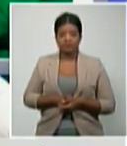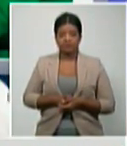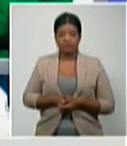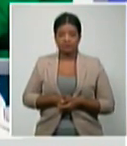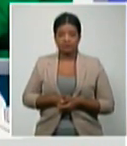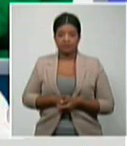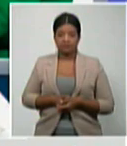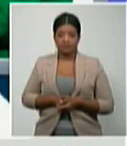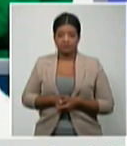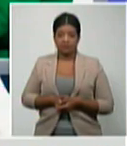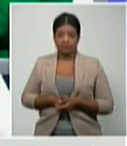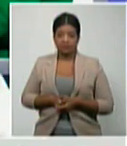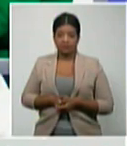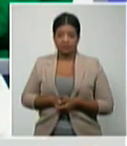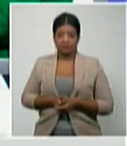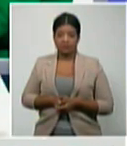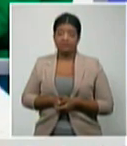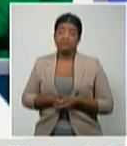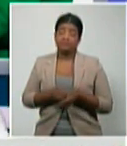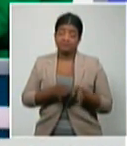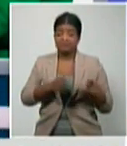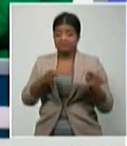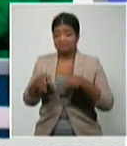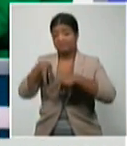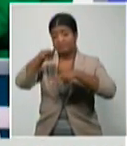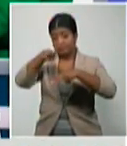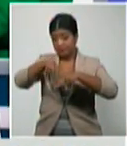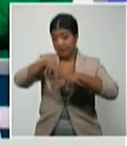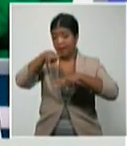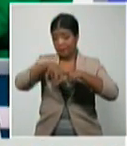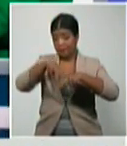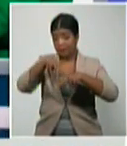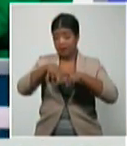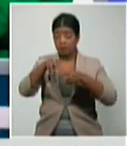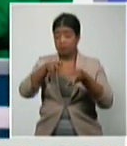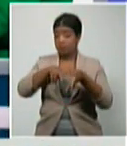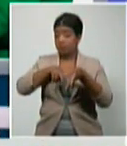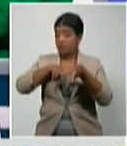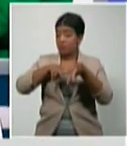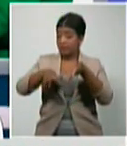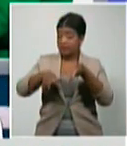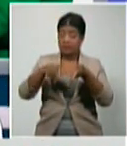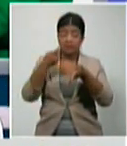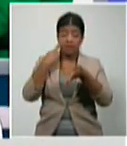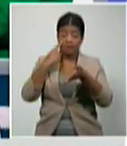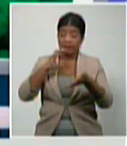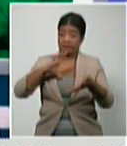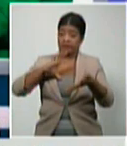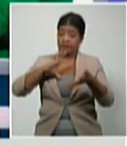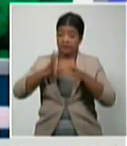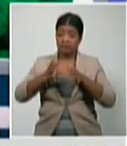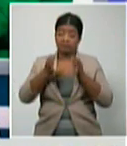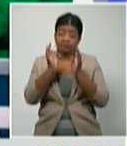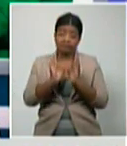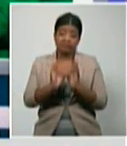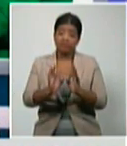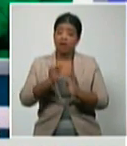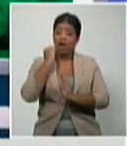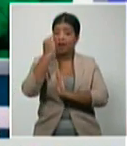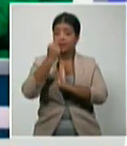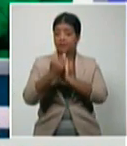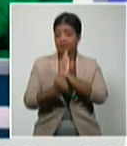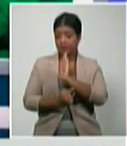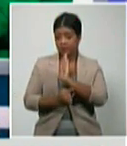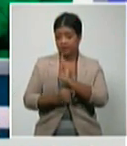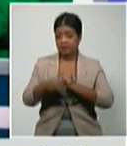el caso de La Habana, que es la provincia que por sus características tiene